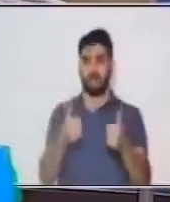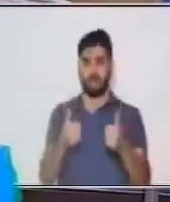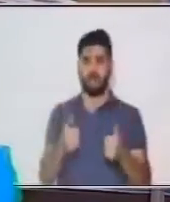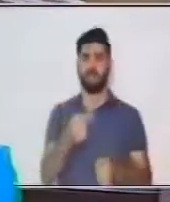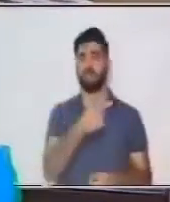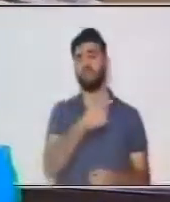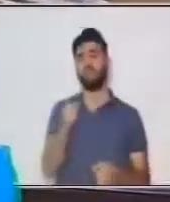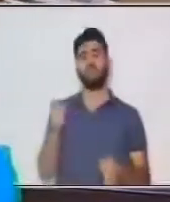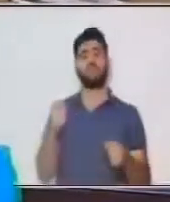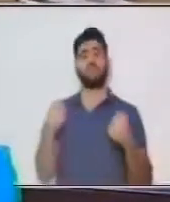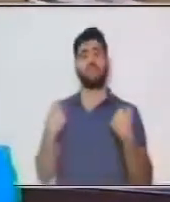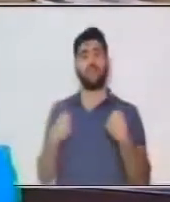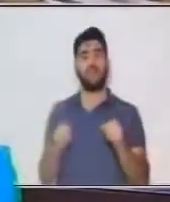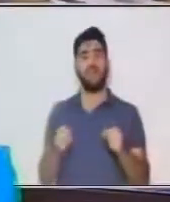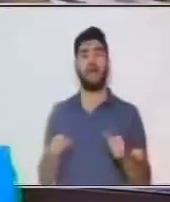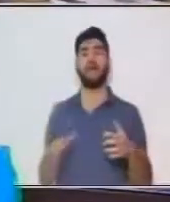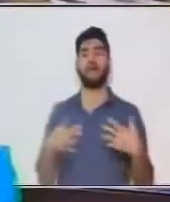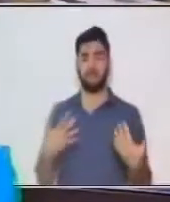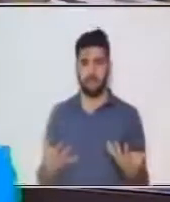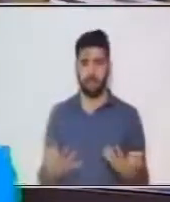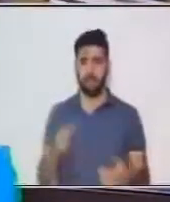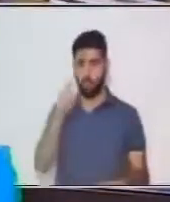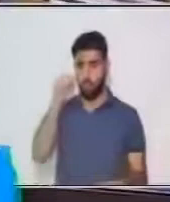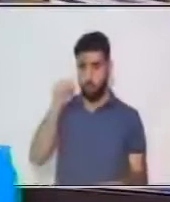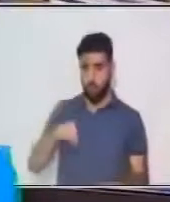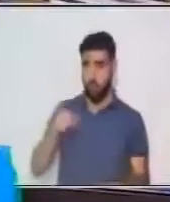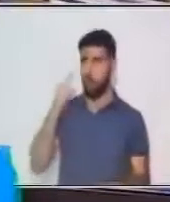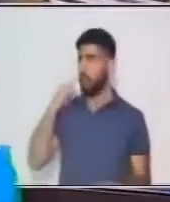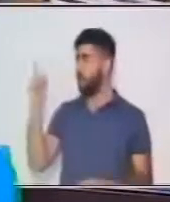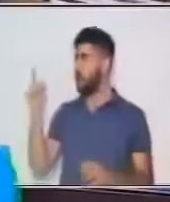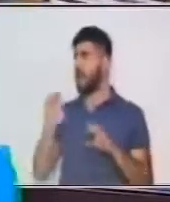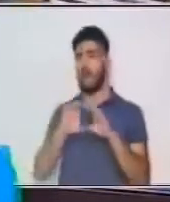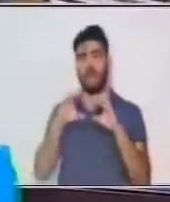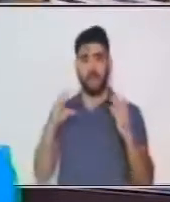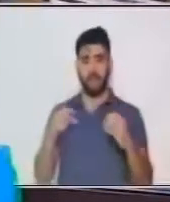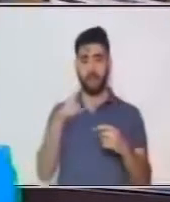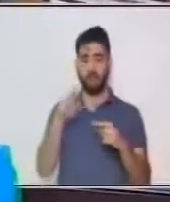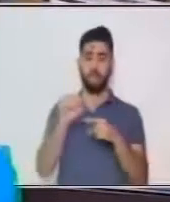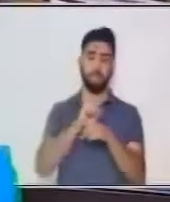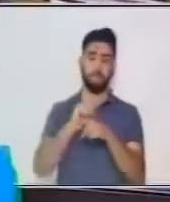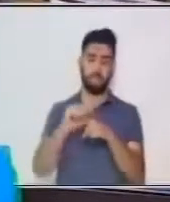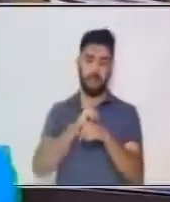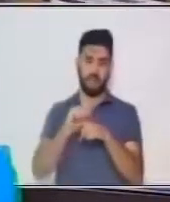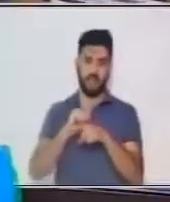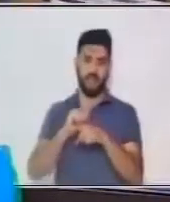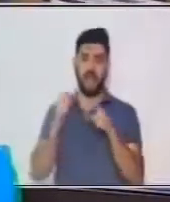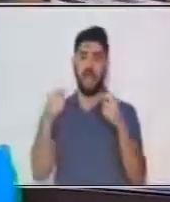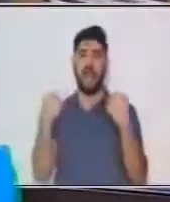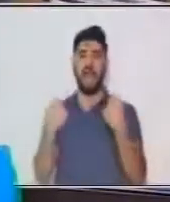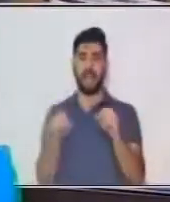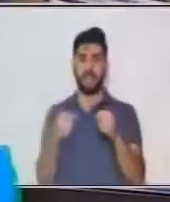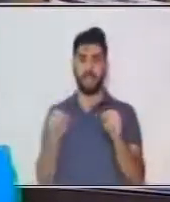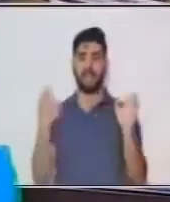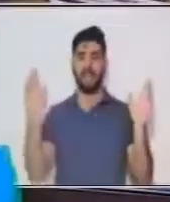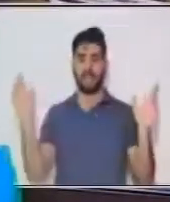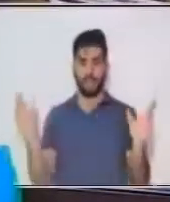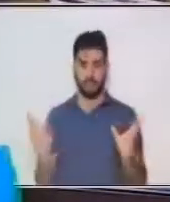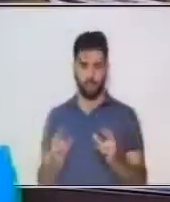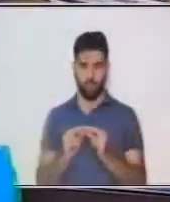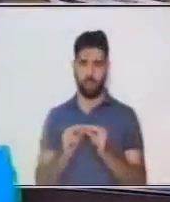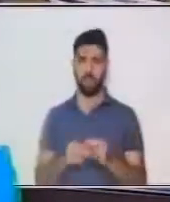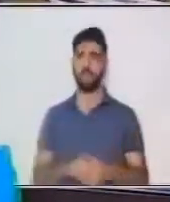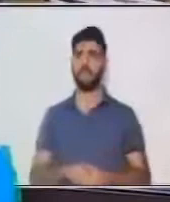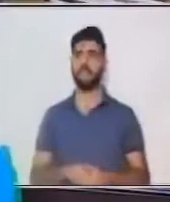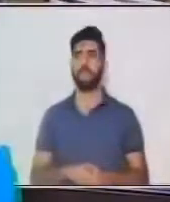hacer? Vas a practicar todo lo que hemos aprendido el día de hoy, escribiendo un resumen de ello. ¿Cómo puedes hacer?